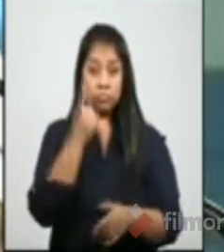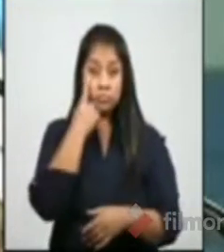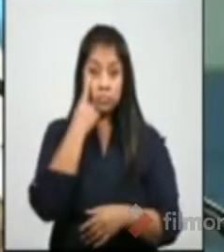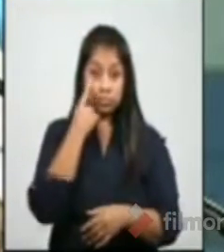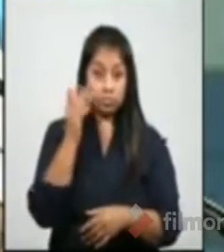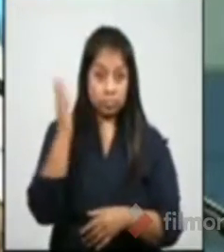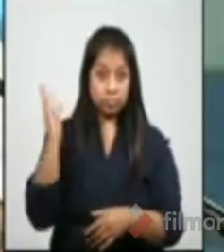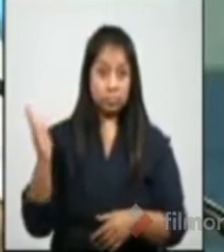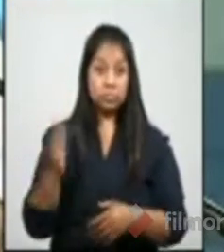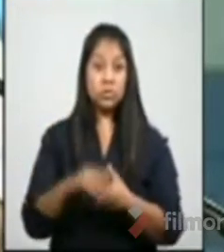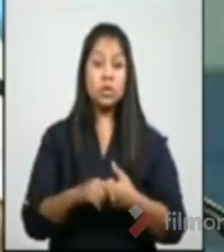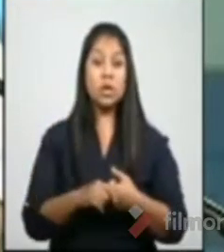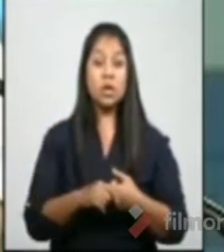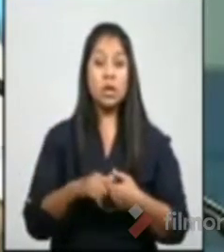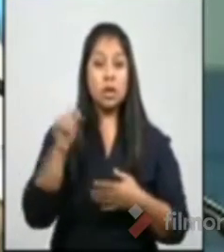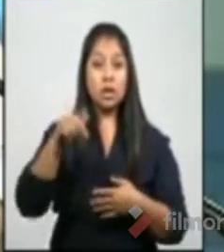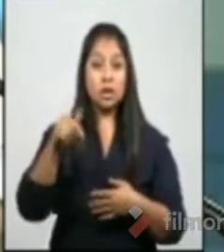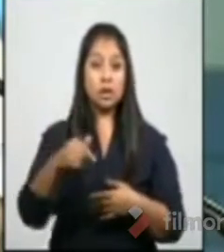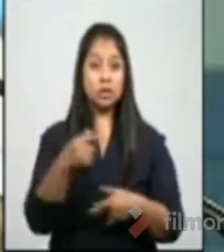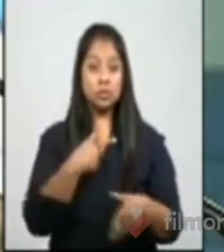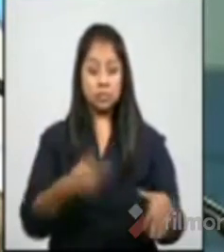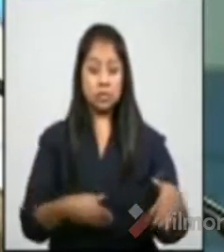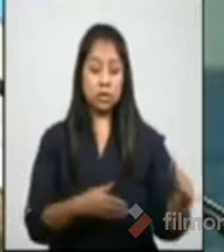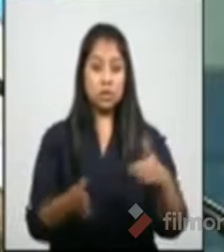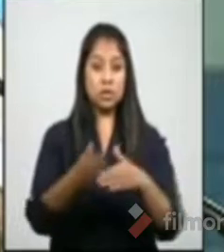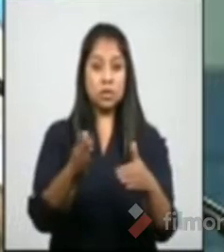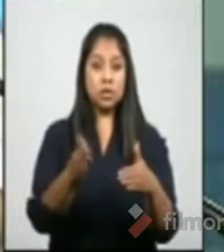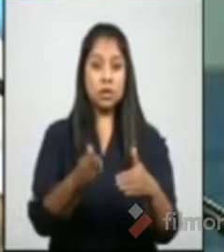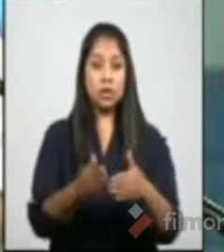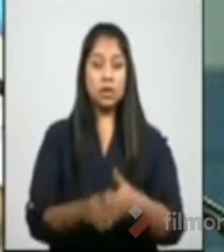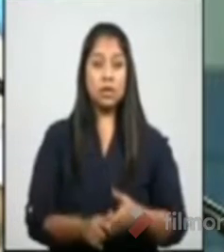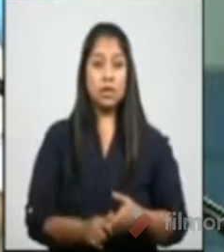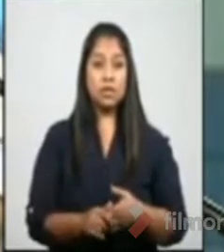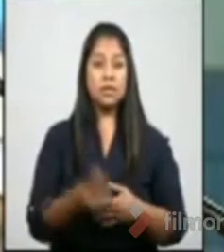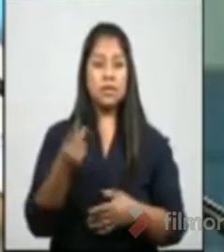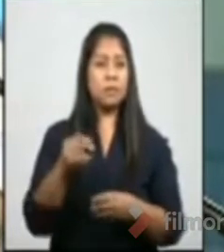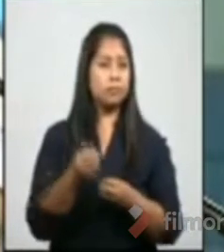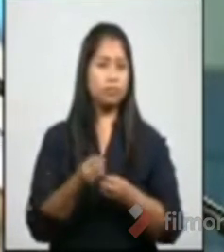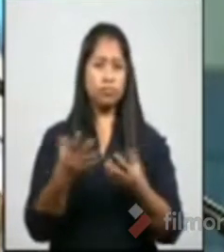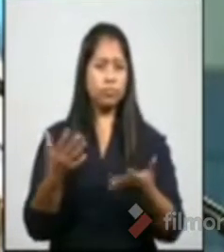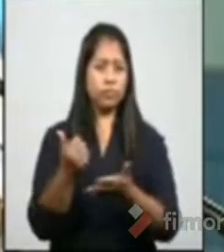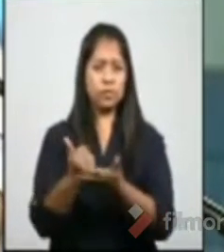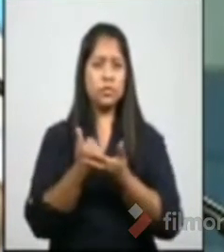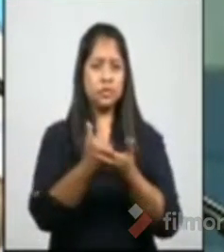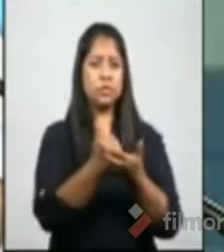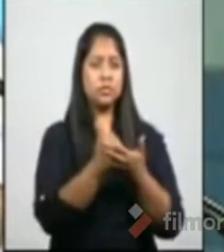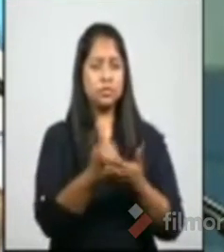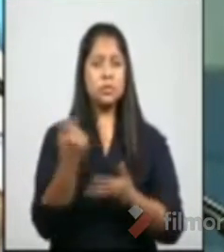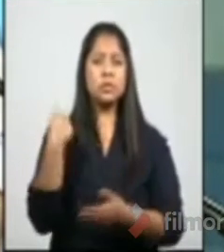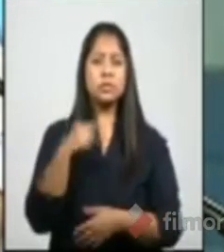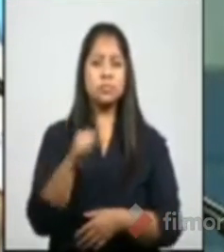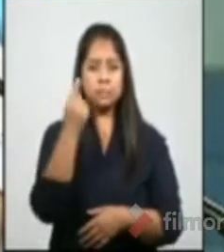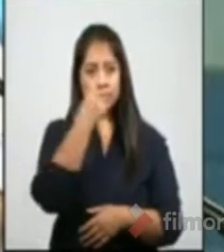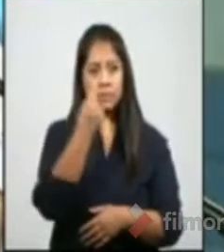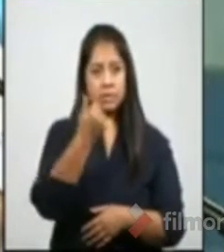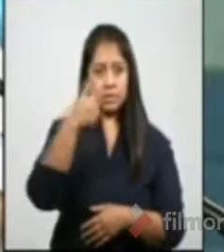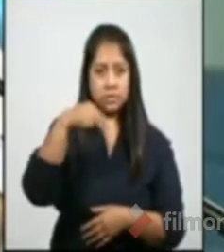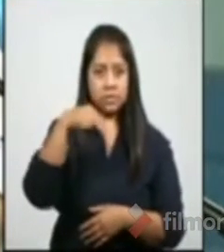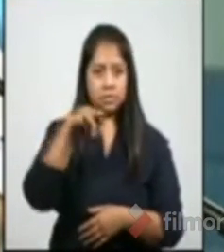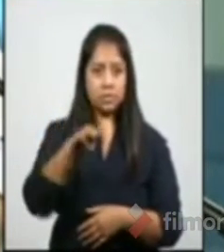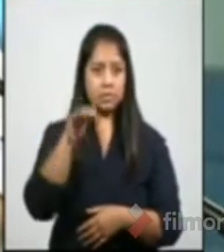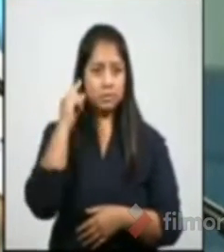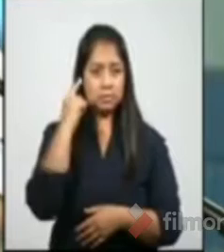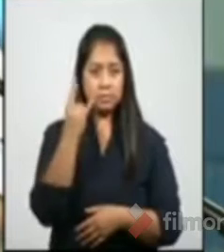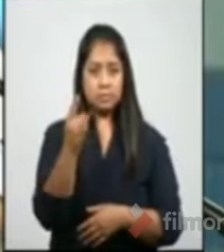cuenta, esta es una carretera de mucho beneficio para San Miguelito, y esperamos